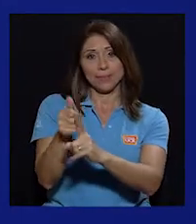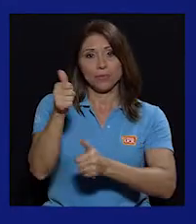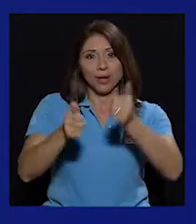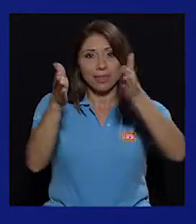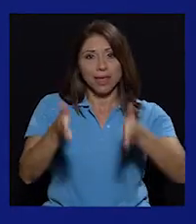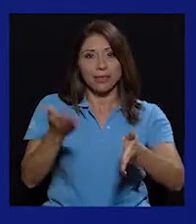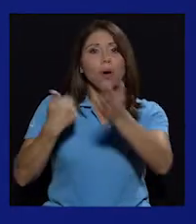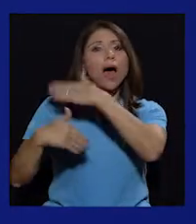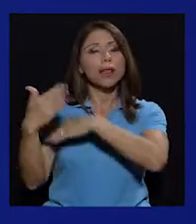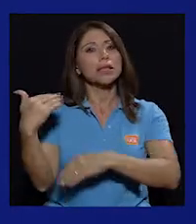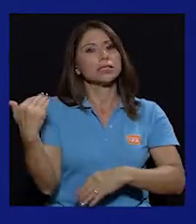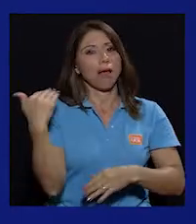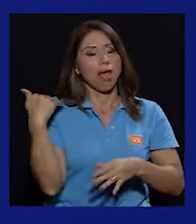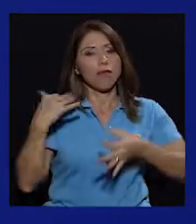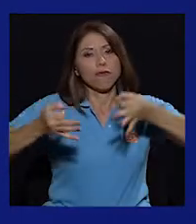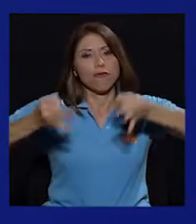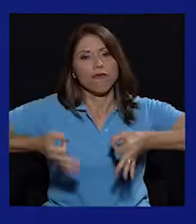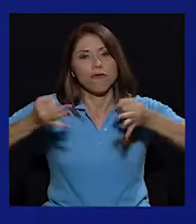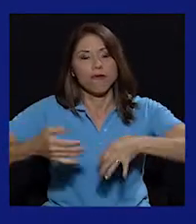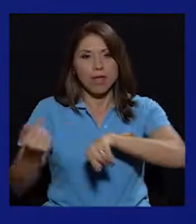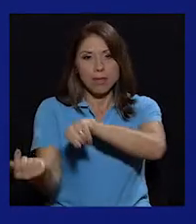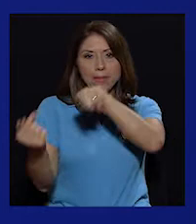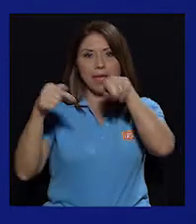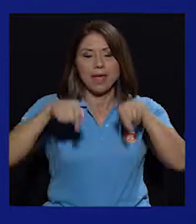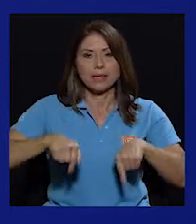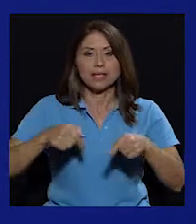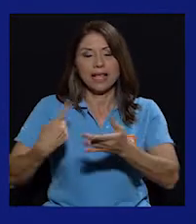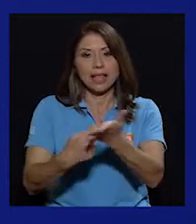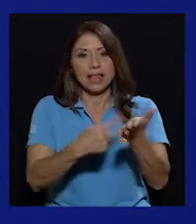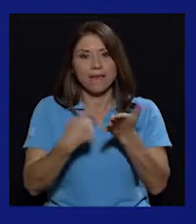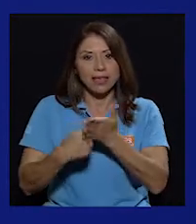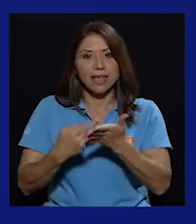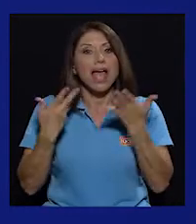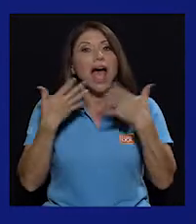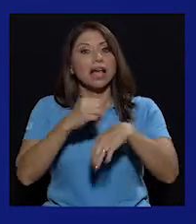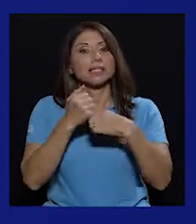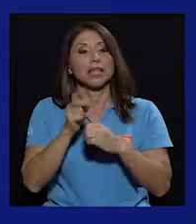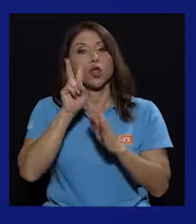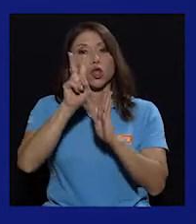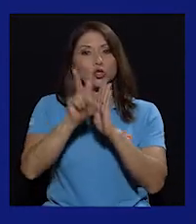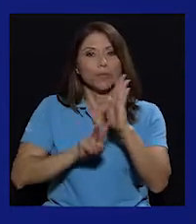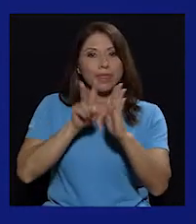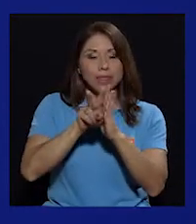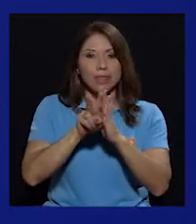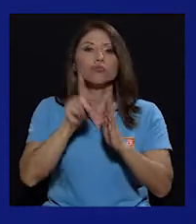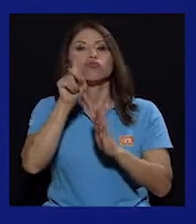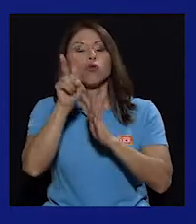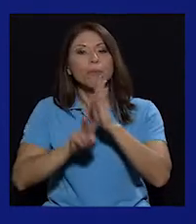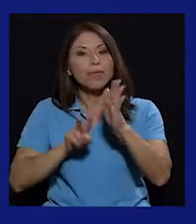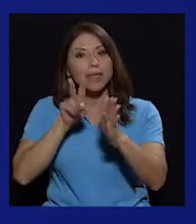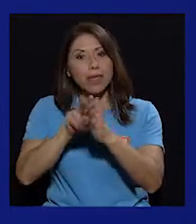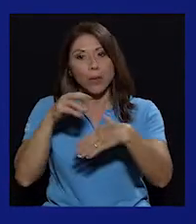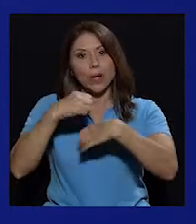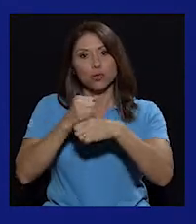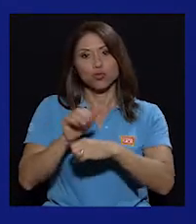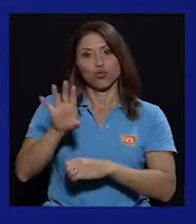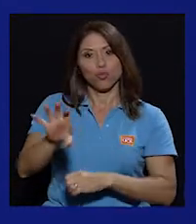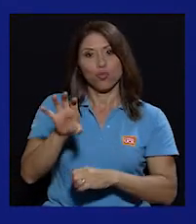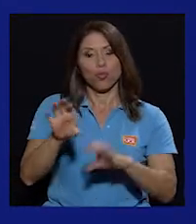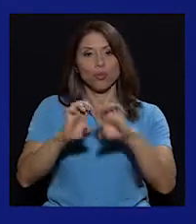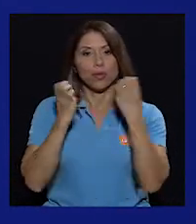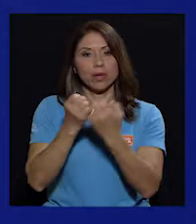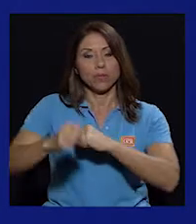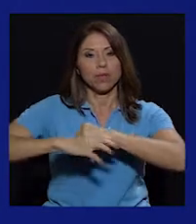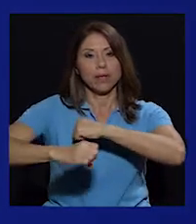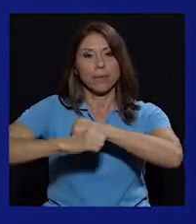propio candidato había confirmado la presencia en el debate en dos videos, uno de ellos producido por su propio